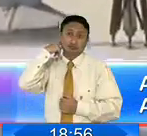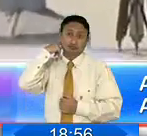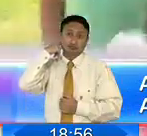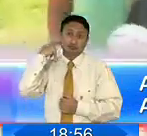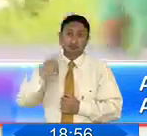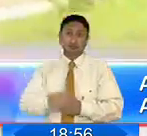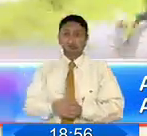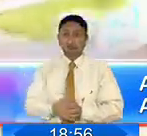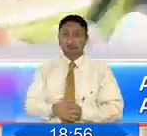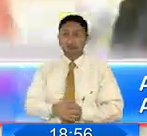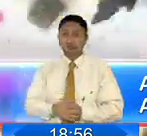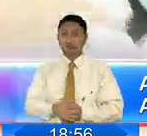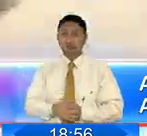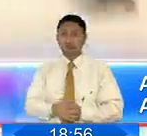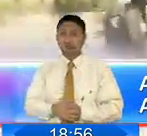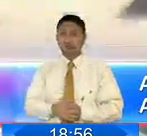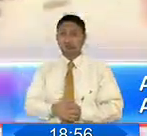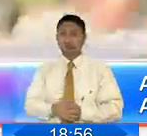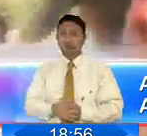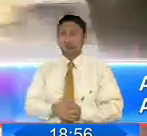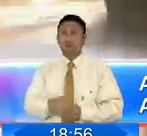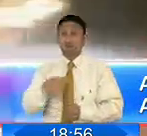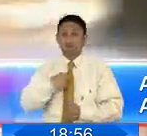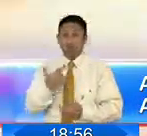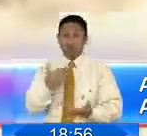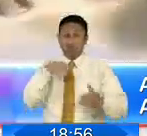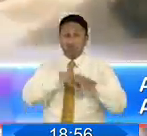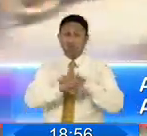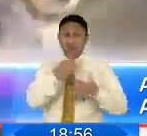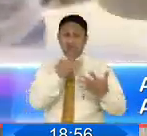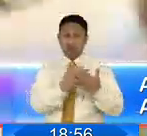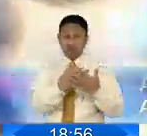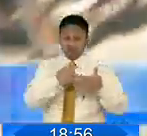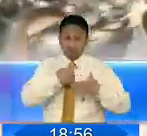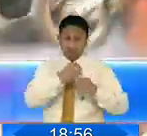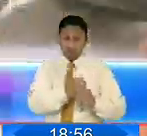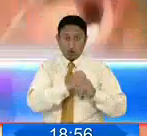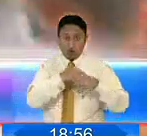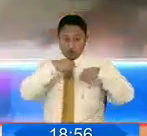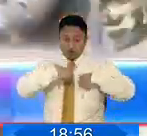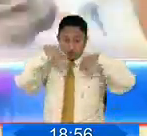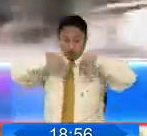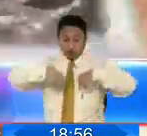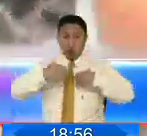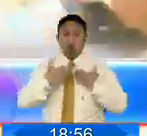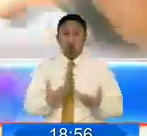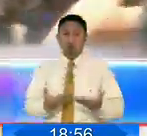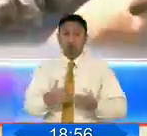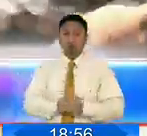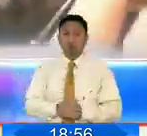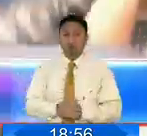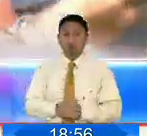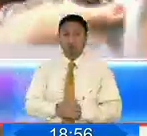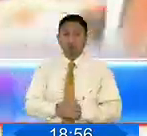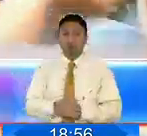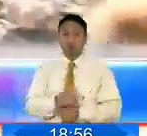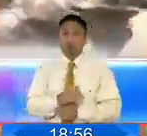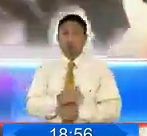Cotopaxi. Yo no voy a ningún centro de salud, yo voy a ir a la cárcel porque cumplo con mi deber y he dado la cara en este país. ¿Dónde está? Acá está el médico.